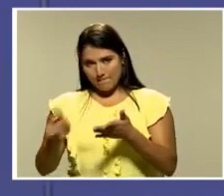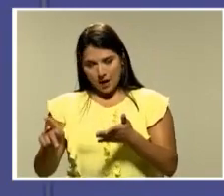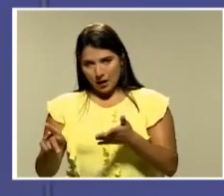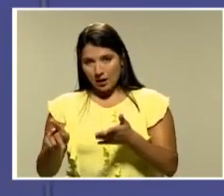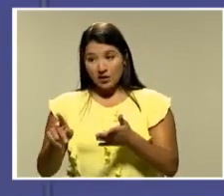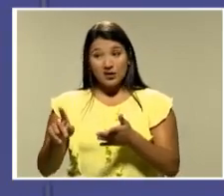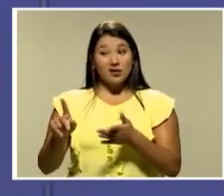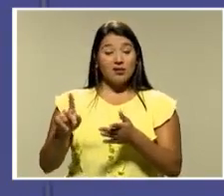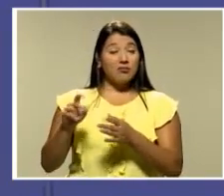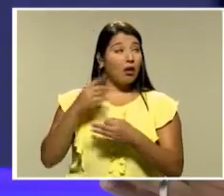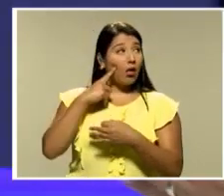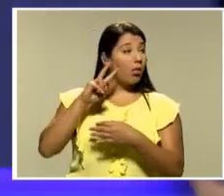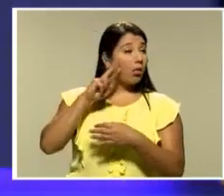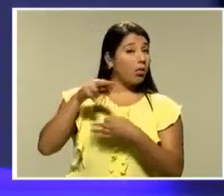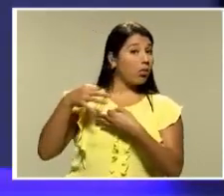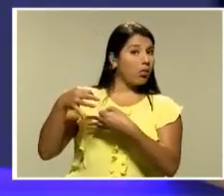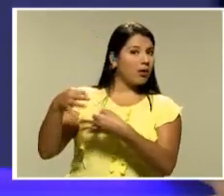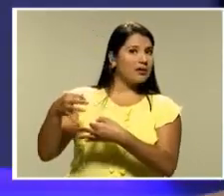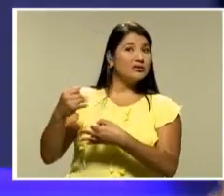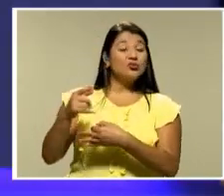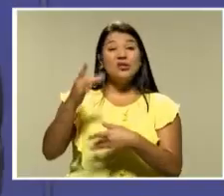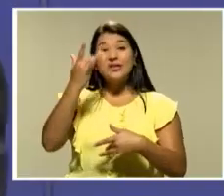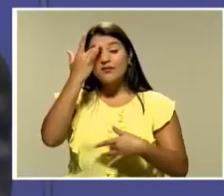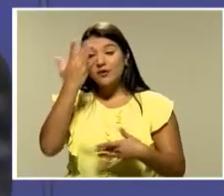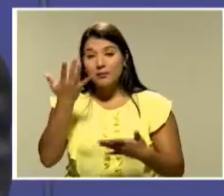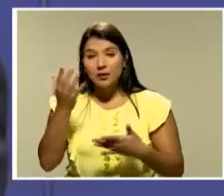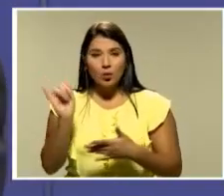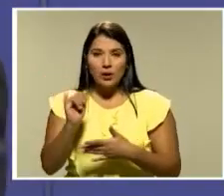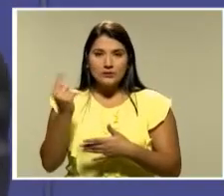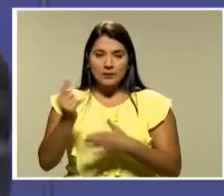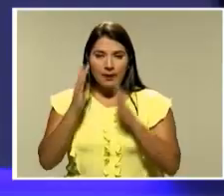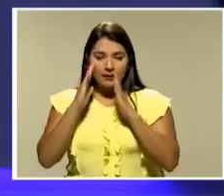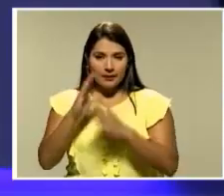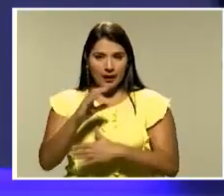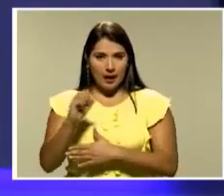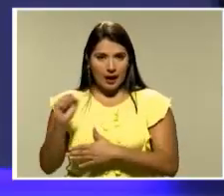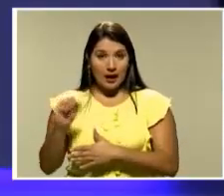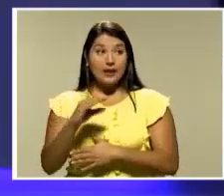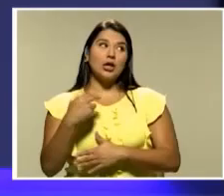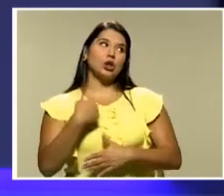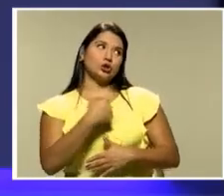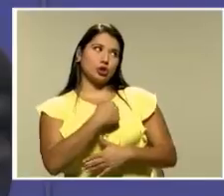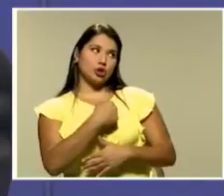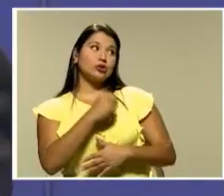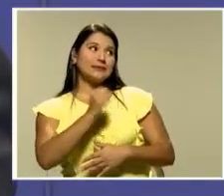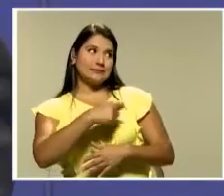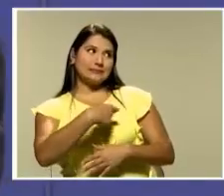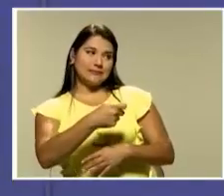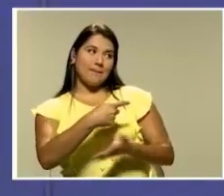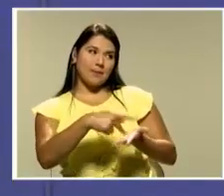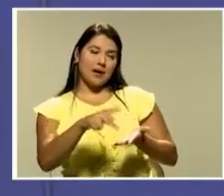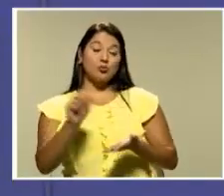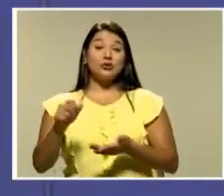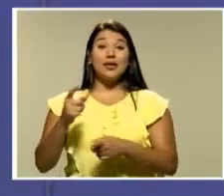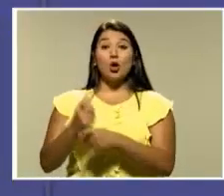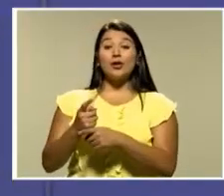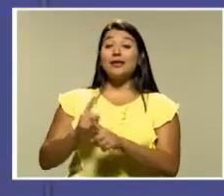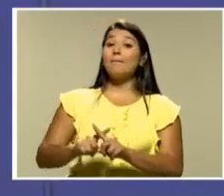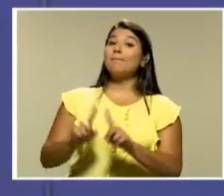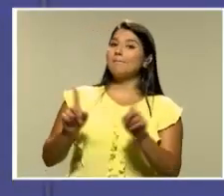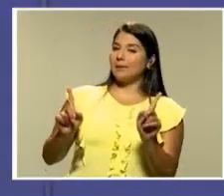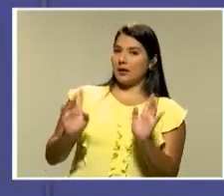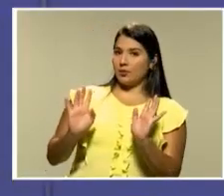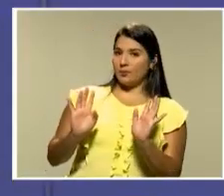enfermas... vas a ir a terminar a la caja, exactamente. Alguien te va a atender. Ajá. Y nosotros lo vamos a pagar. Exactamente, pero digamos que por